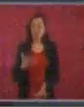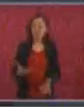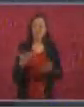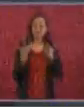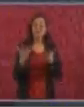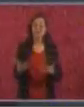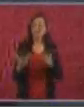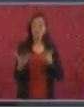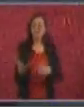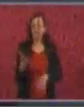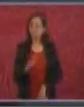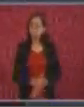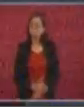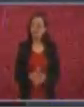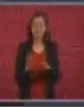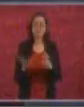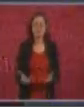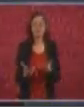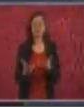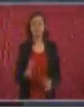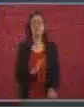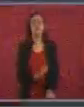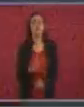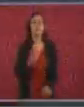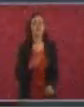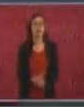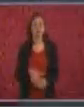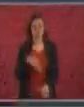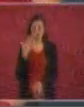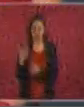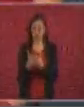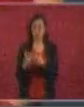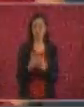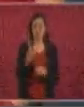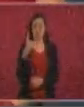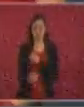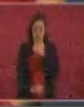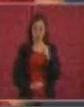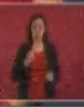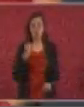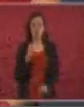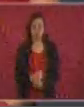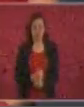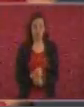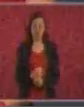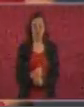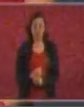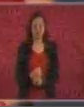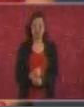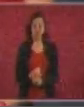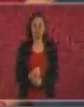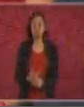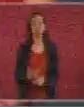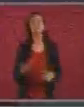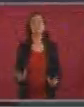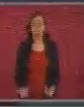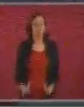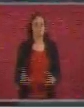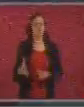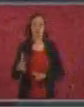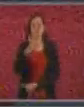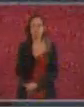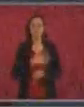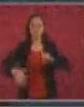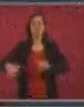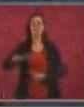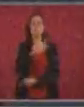hacer. He puesto en otras ocasiones casos ejemplares entre las elecciones del 2015 y el 2016, que en el